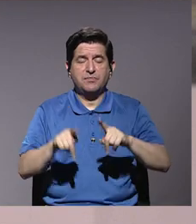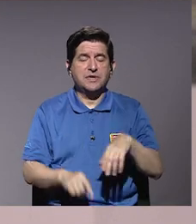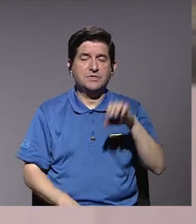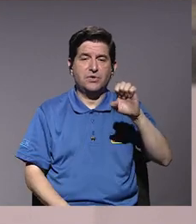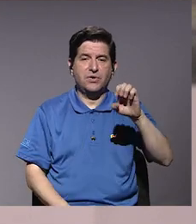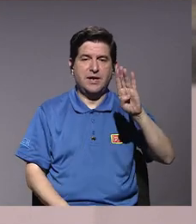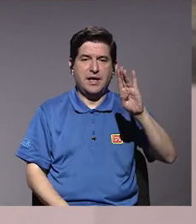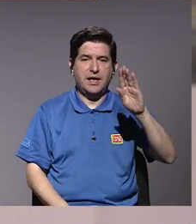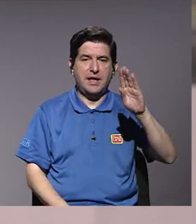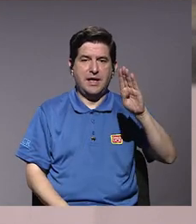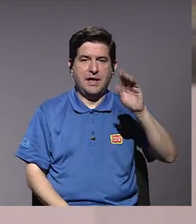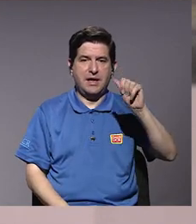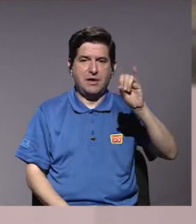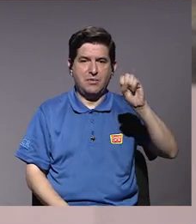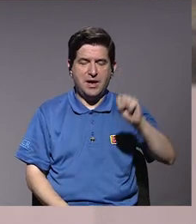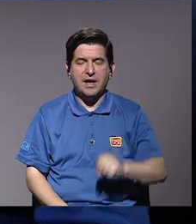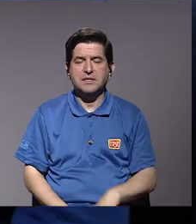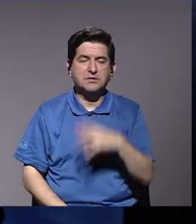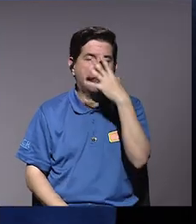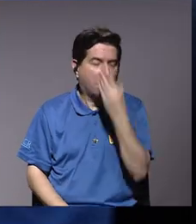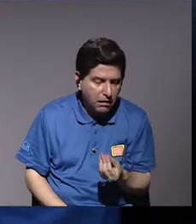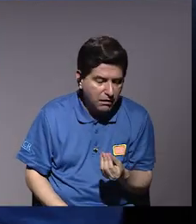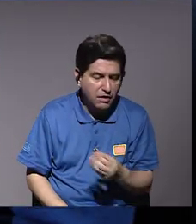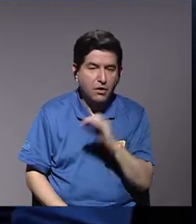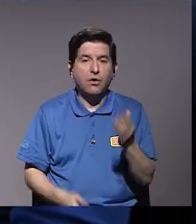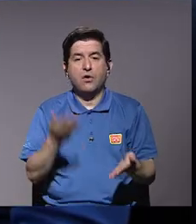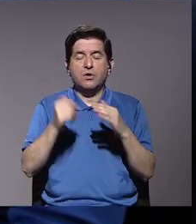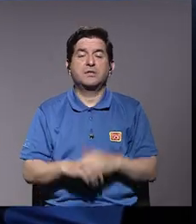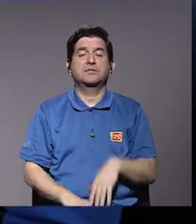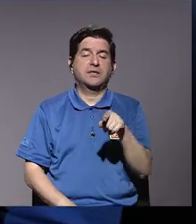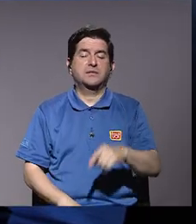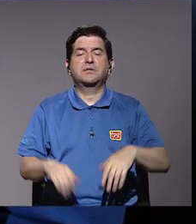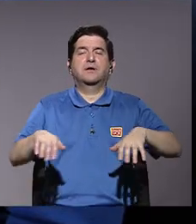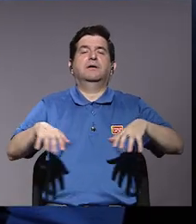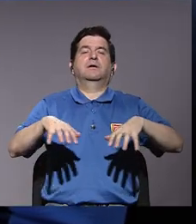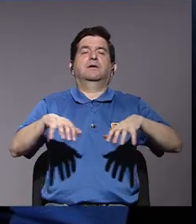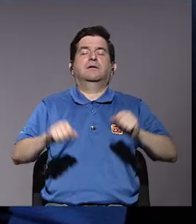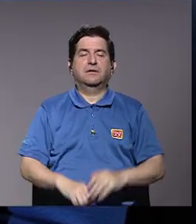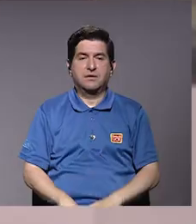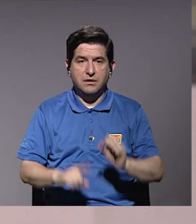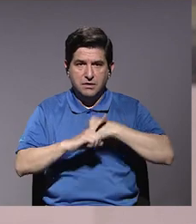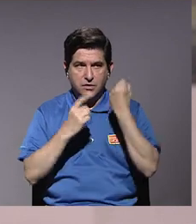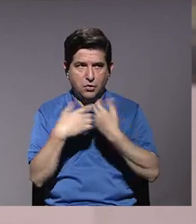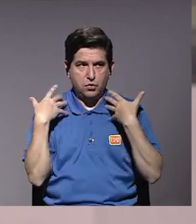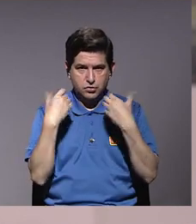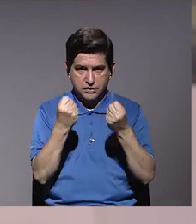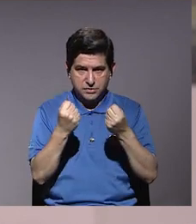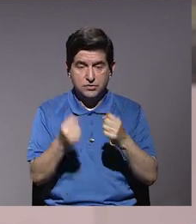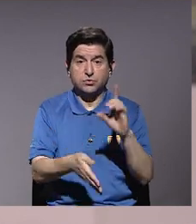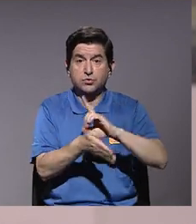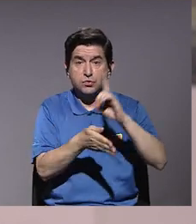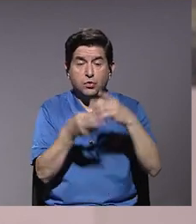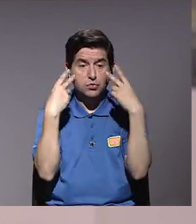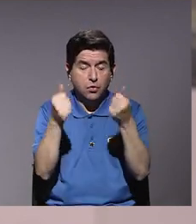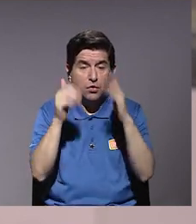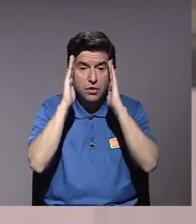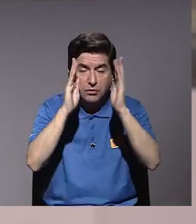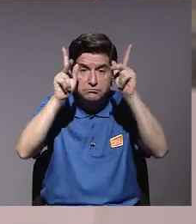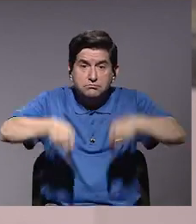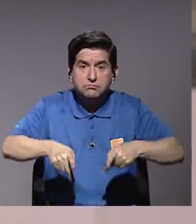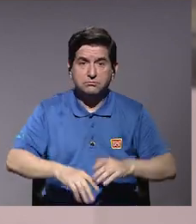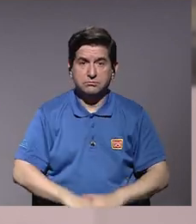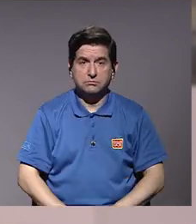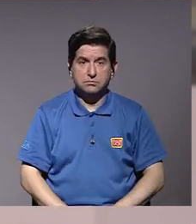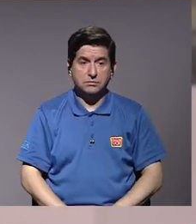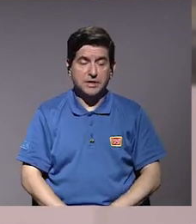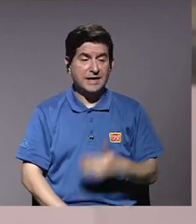en el EVAIS, o una persona con un ataque epiléptico, con alguna situación de salud. Entonces el médico inmediatamente va a ir a atender a esa